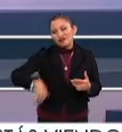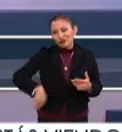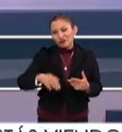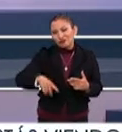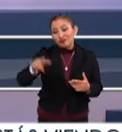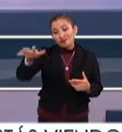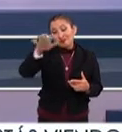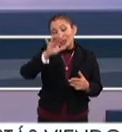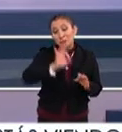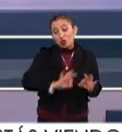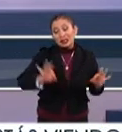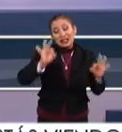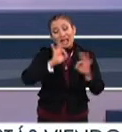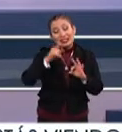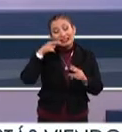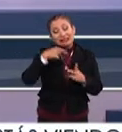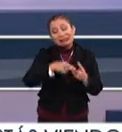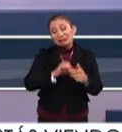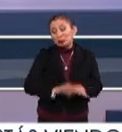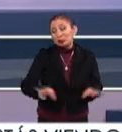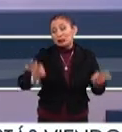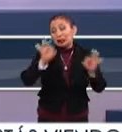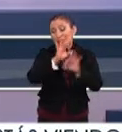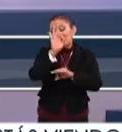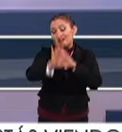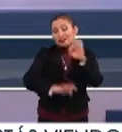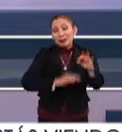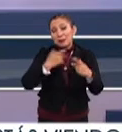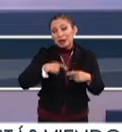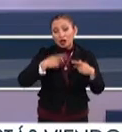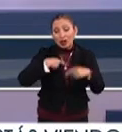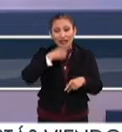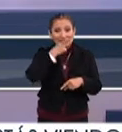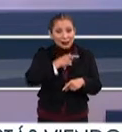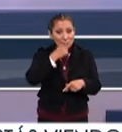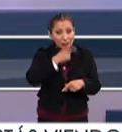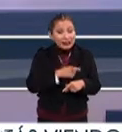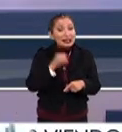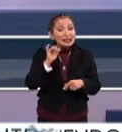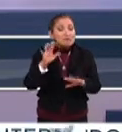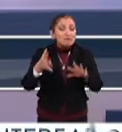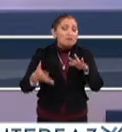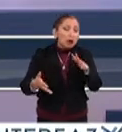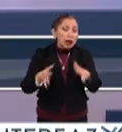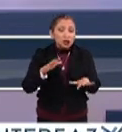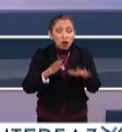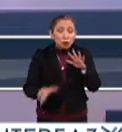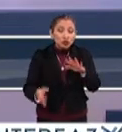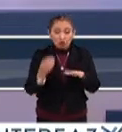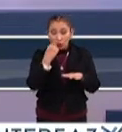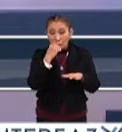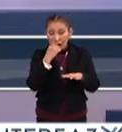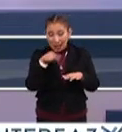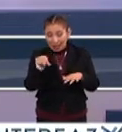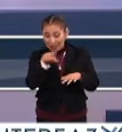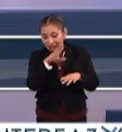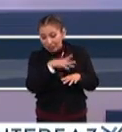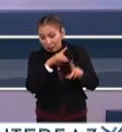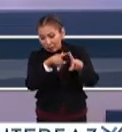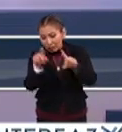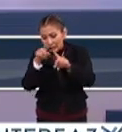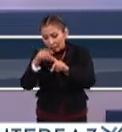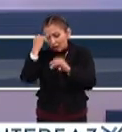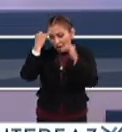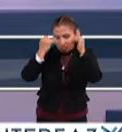mencionas, es un factor importante, un pilar importante en el tratamiento del paciente con diabetes, y que alrededor de la alimentación tenemos